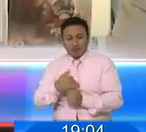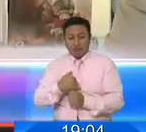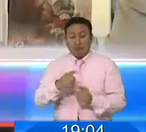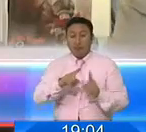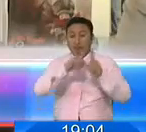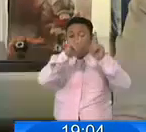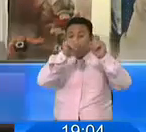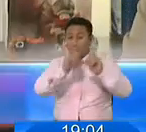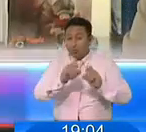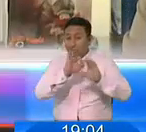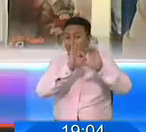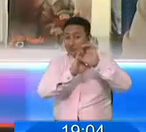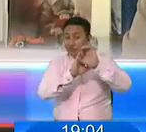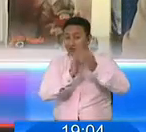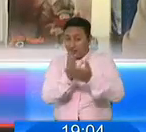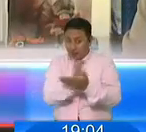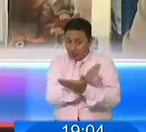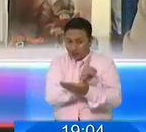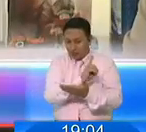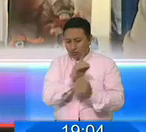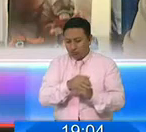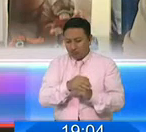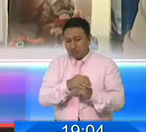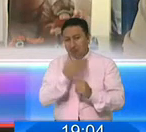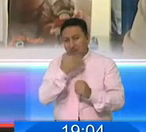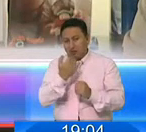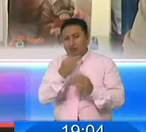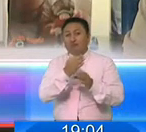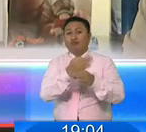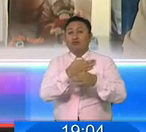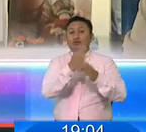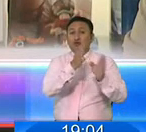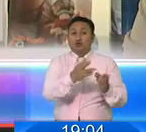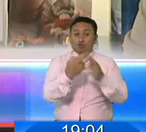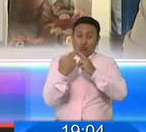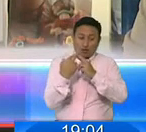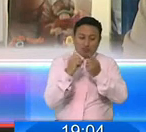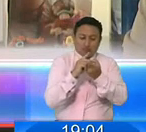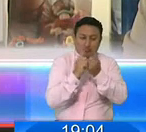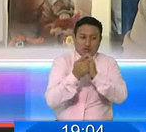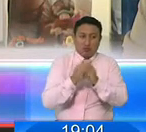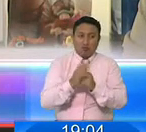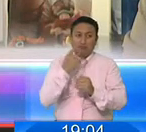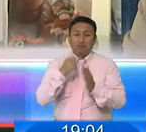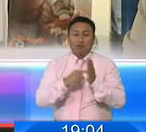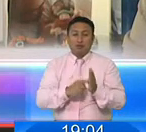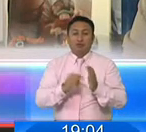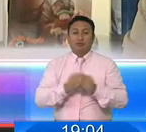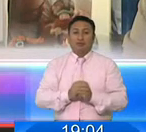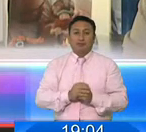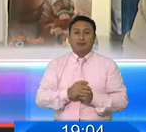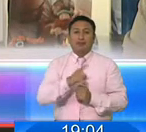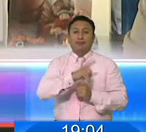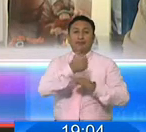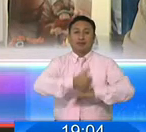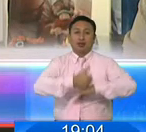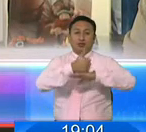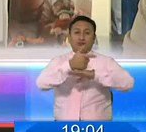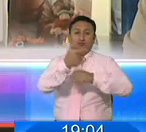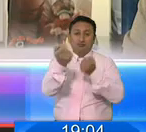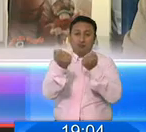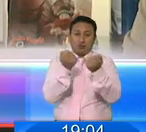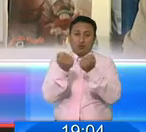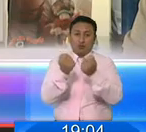desaparición del consejo sino un cambio de funciones del consejo quitarle esta función nominadora de las autoridades de